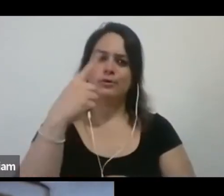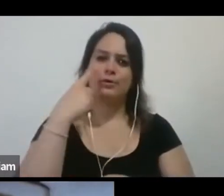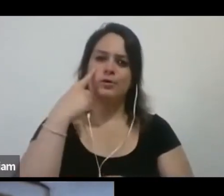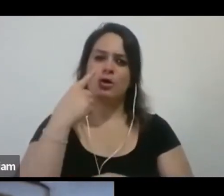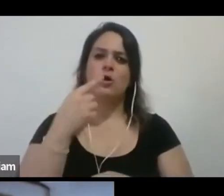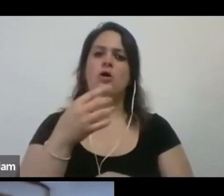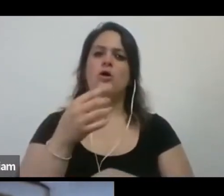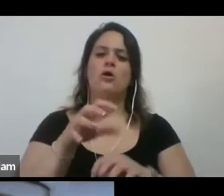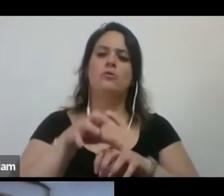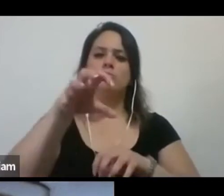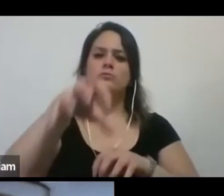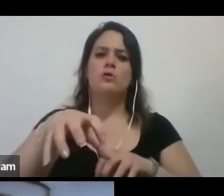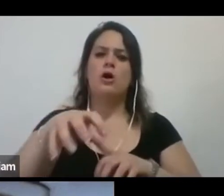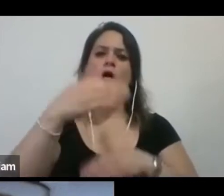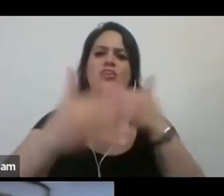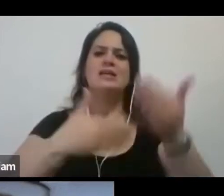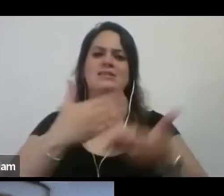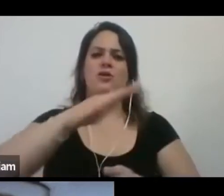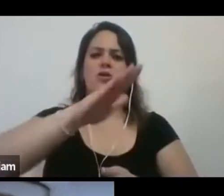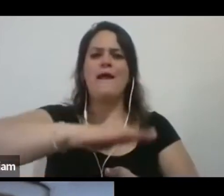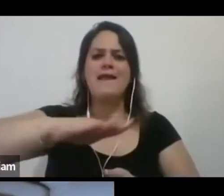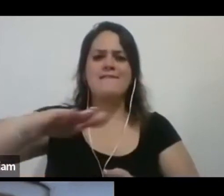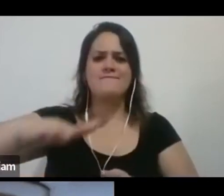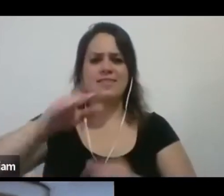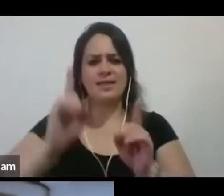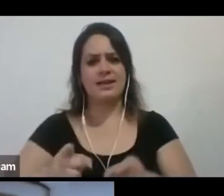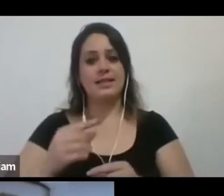centros de desarrollo infantil y familiar.